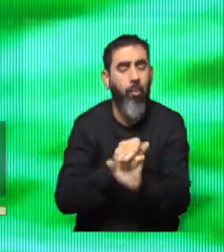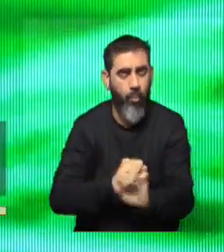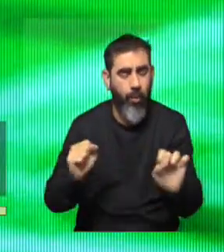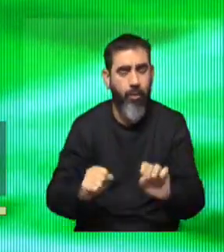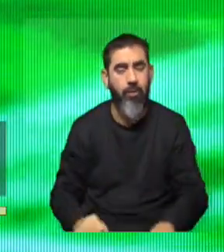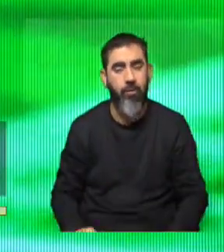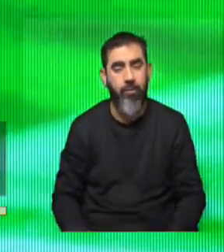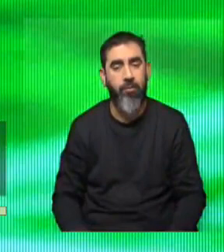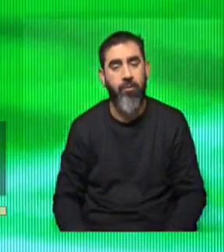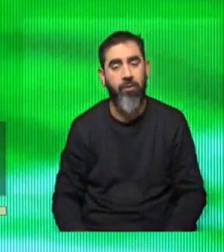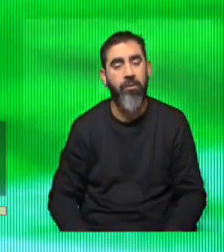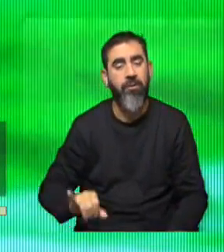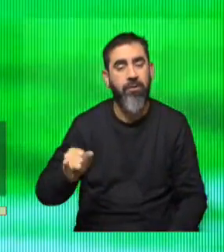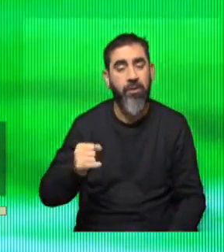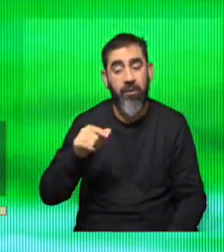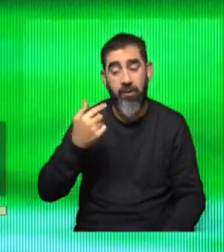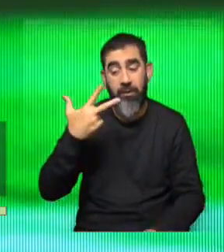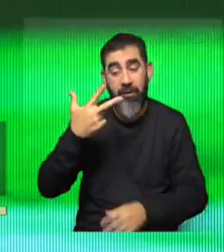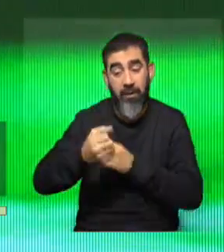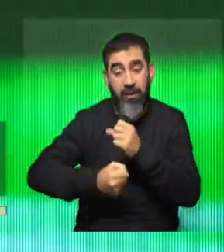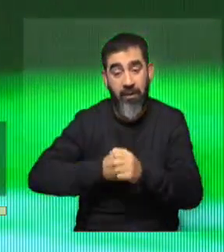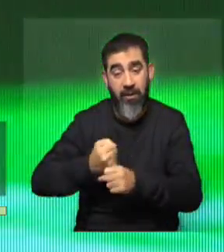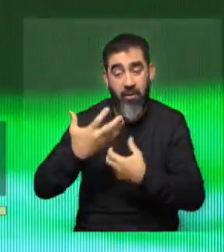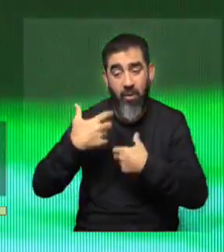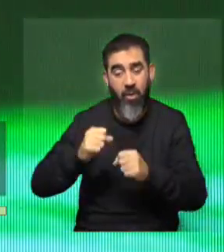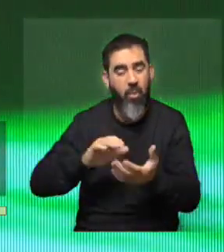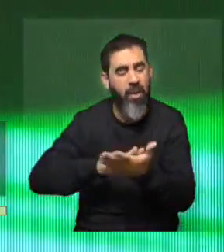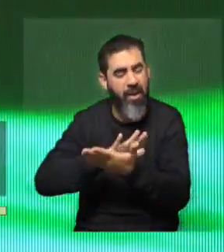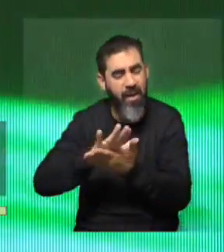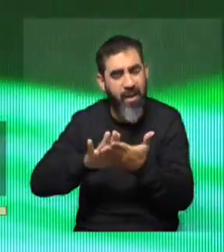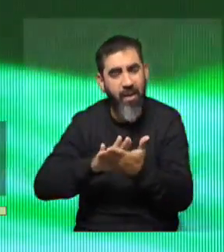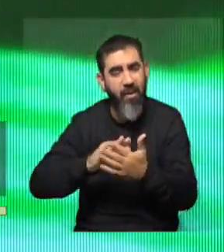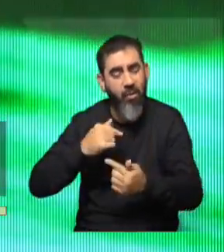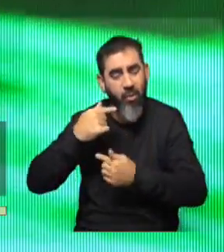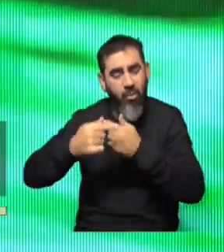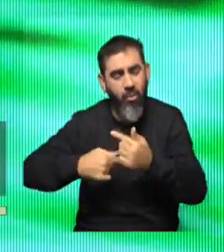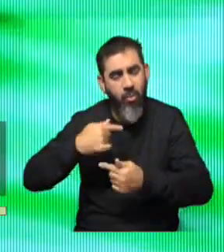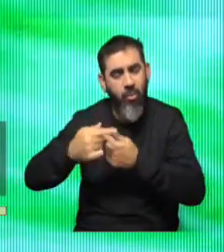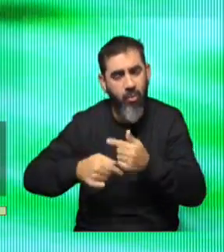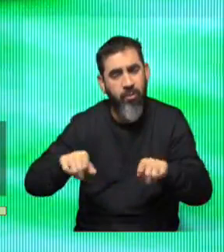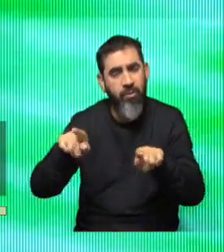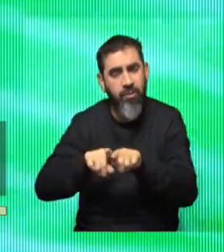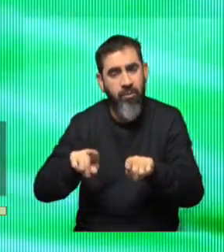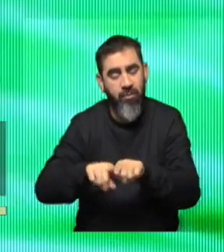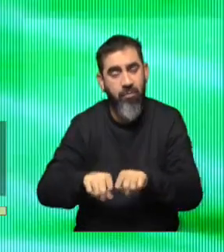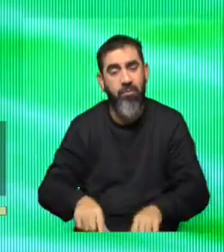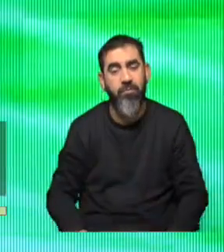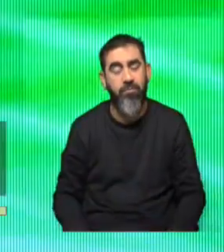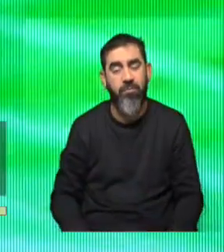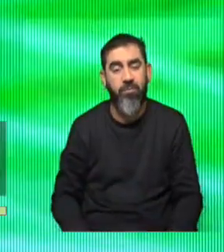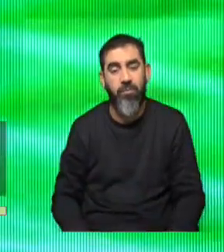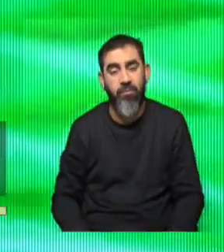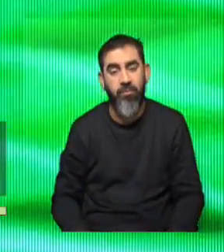esto ya lleva tres años no aparecido nada y siguen creo yo